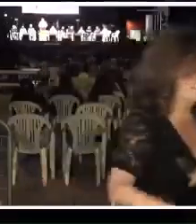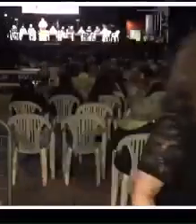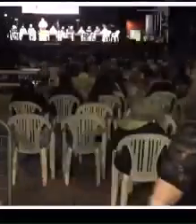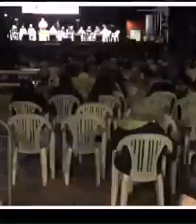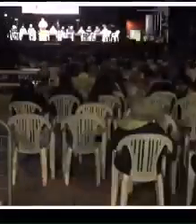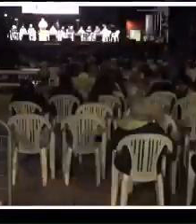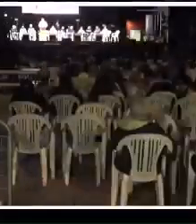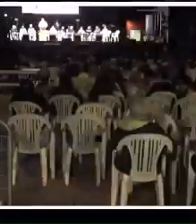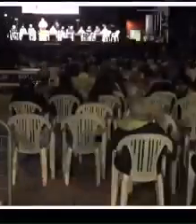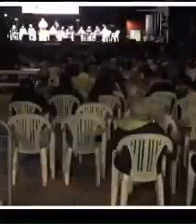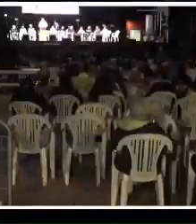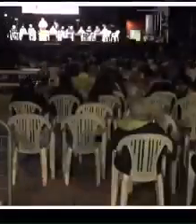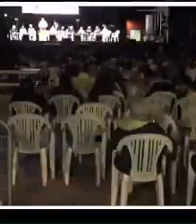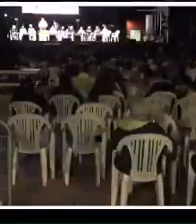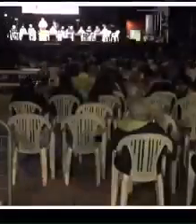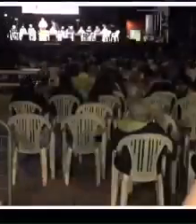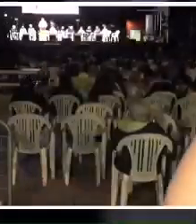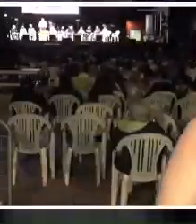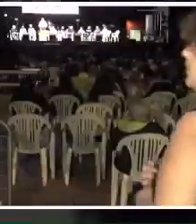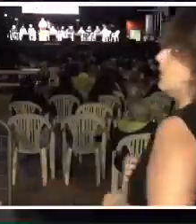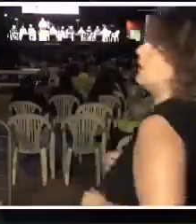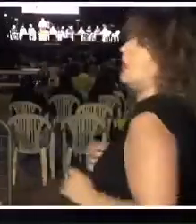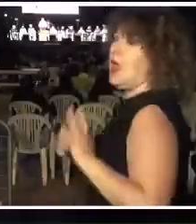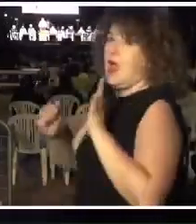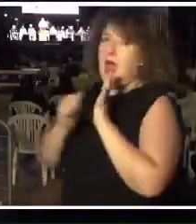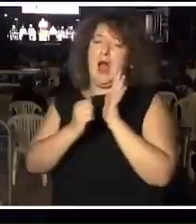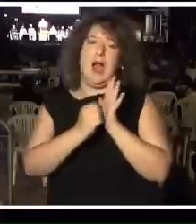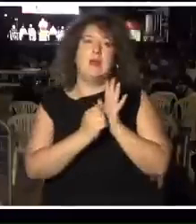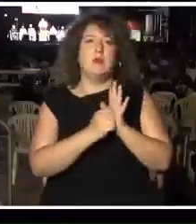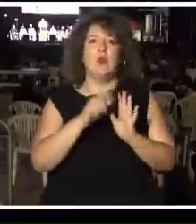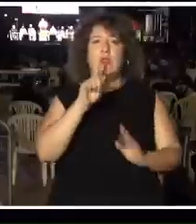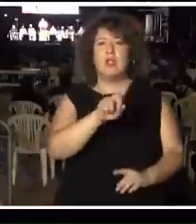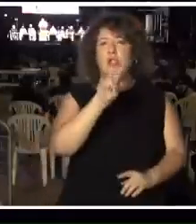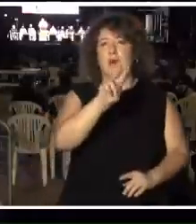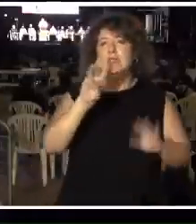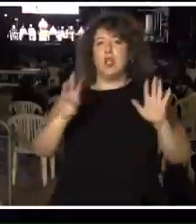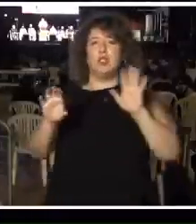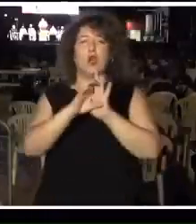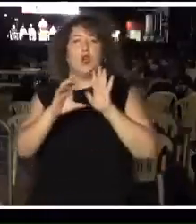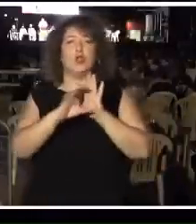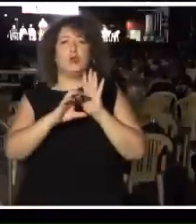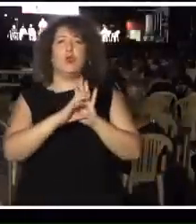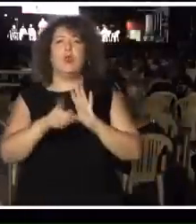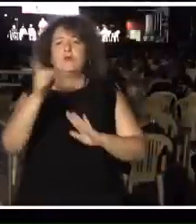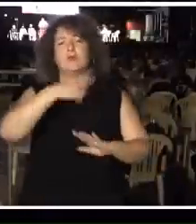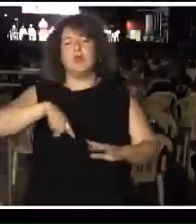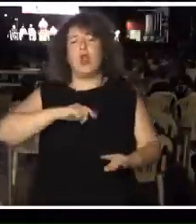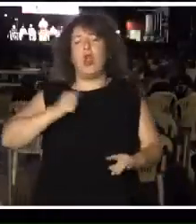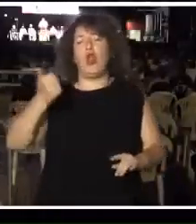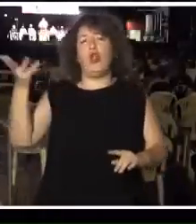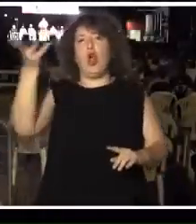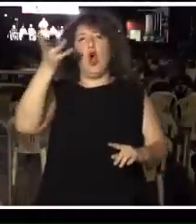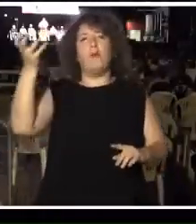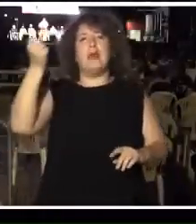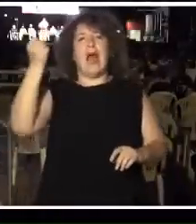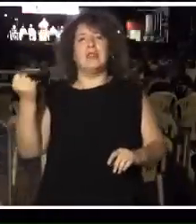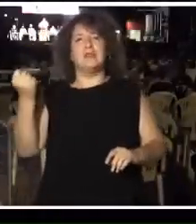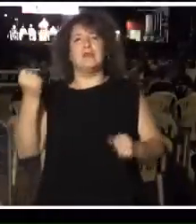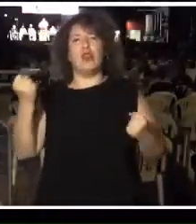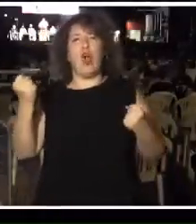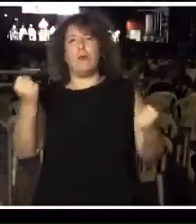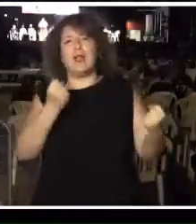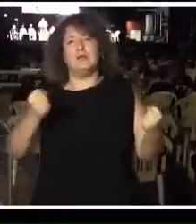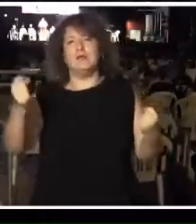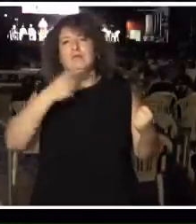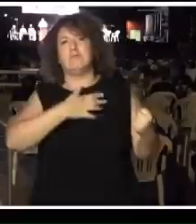artículo 128 de la Constitución, es anatemizado por las oligarquías dominantes. Nuestra presencia en el Gobierno